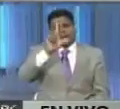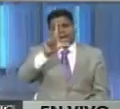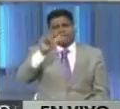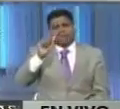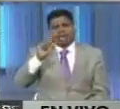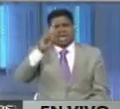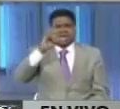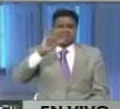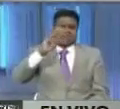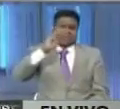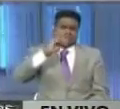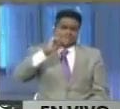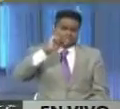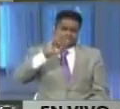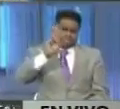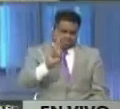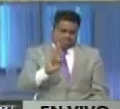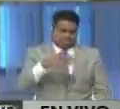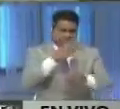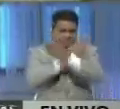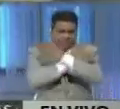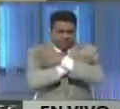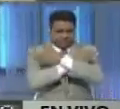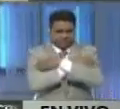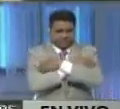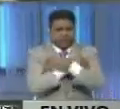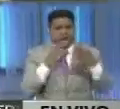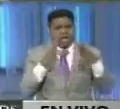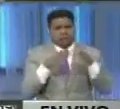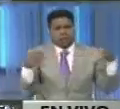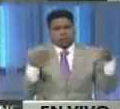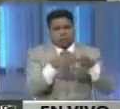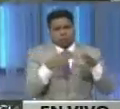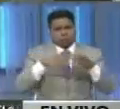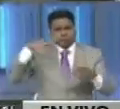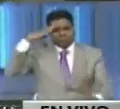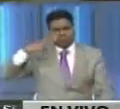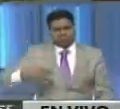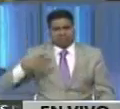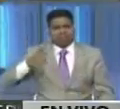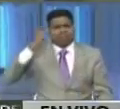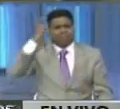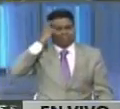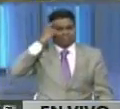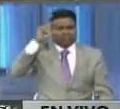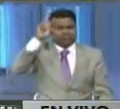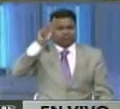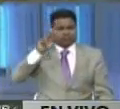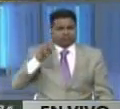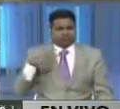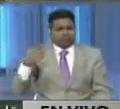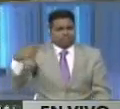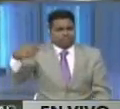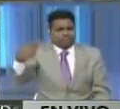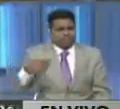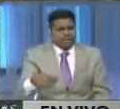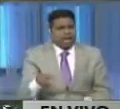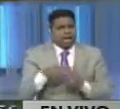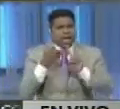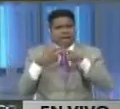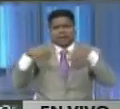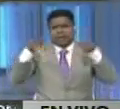una felicitación a todos los integrantes de la Fuerza Armada nacional bolivariana que día a día se mantienen para garantizar la paz en